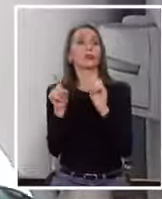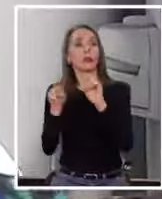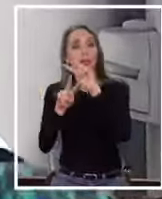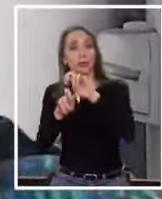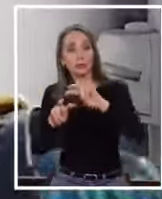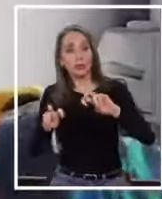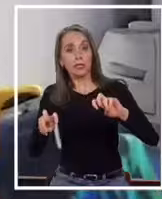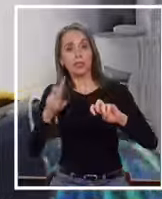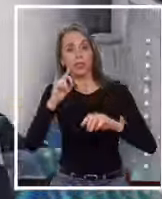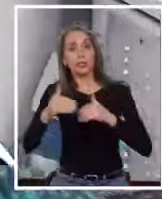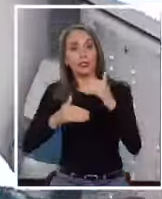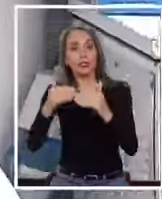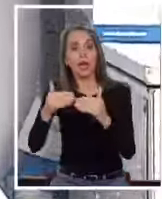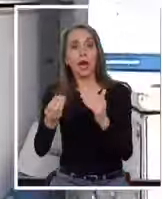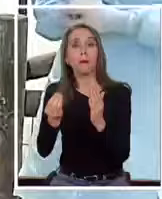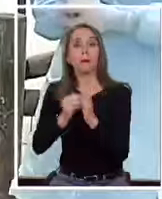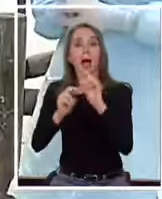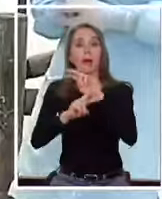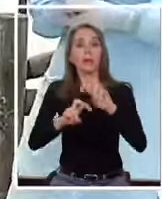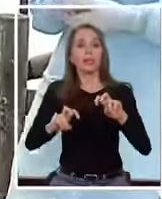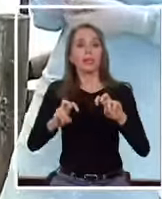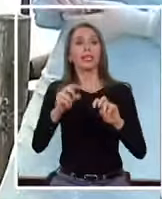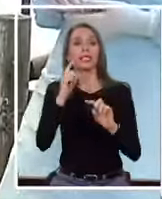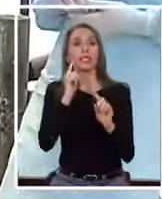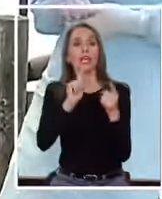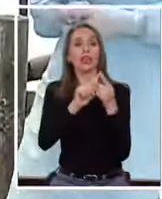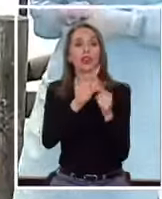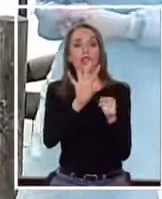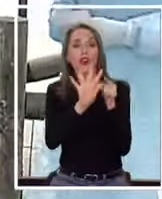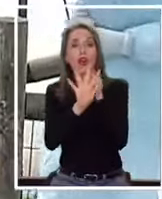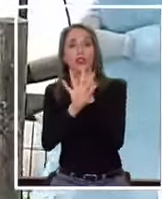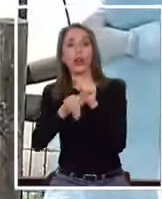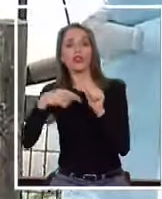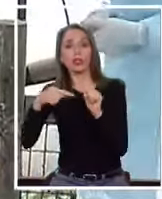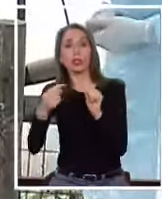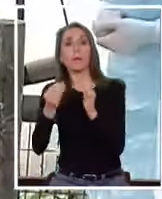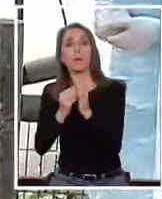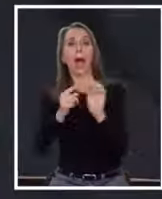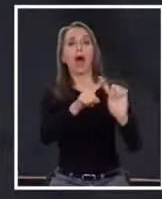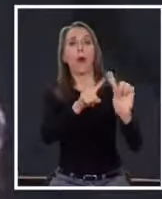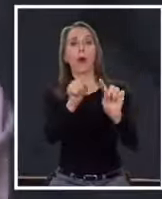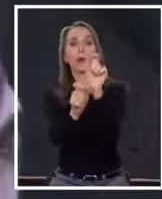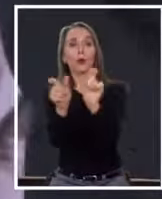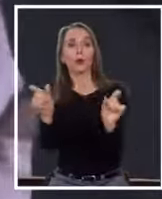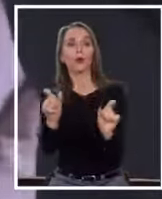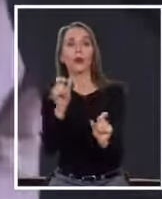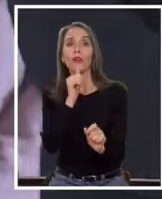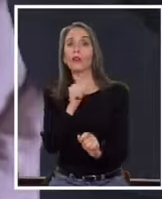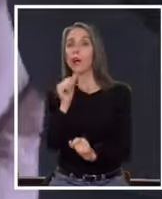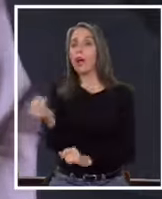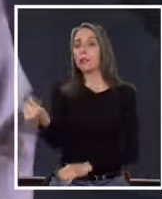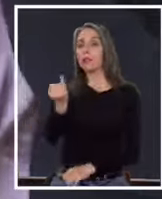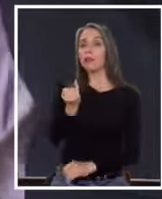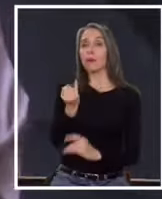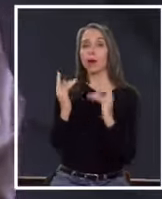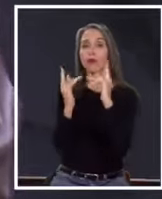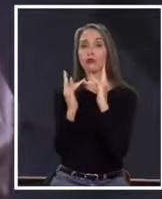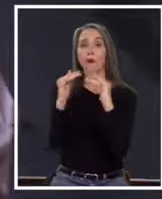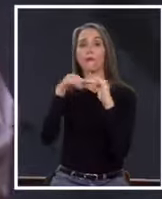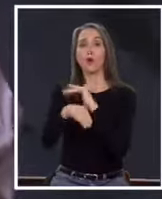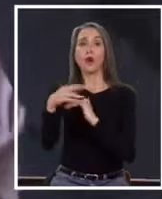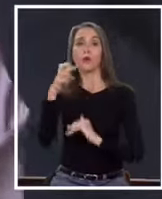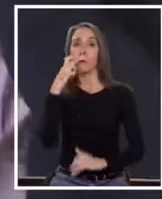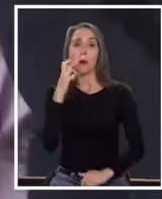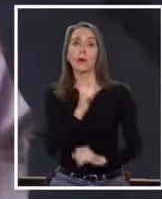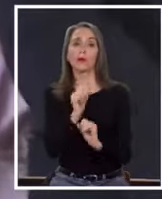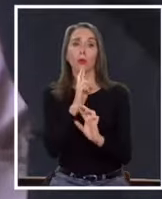en el proceso de ir más allá de los contactos estrechos habituales. Yo no tengo antecedentes del funeral, no podría contestar esa